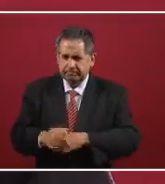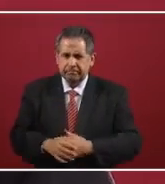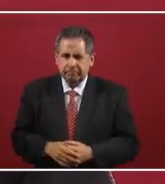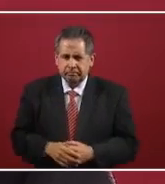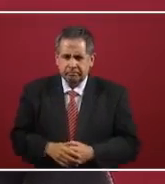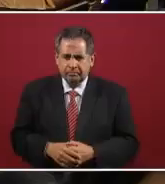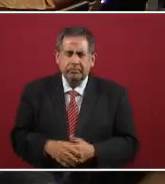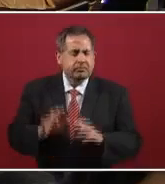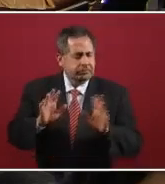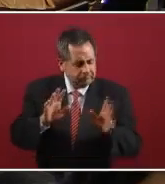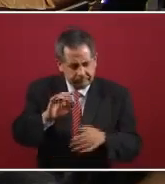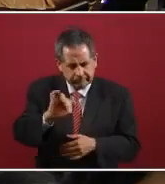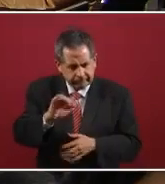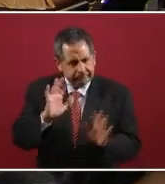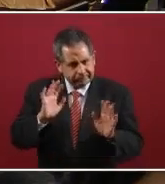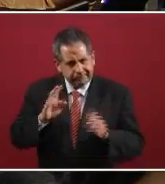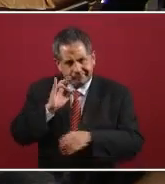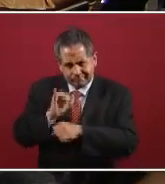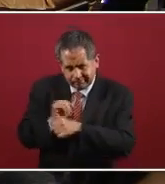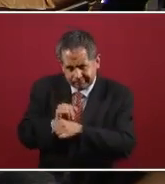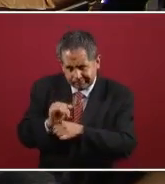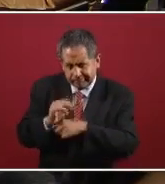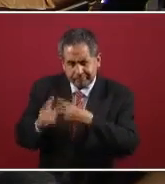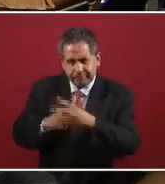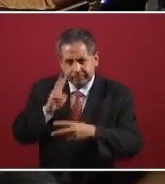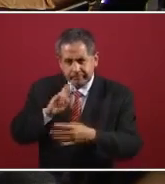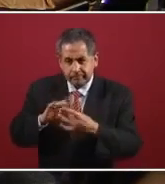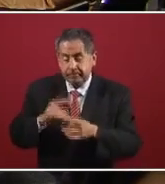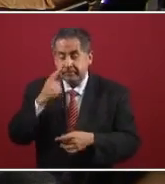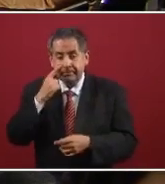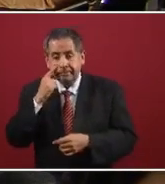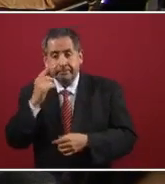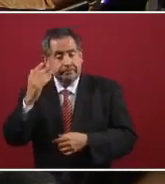Sí, estamos analizándolo. La vez pasada